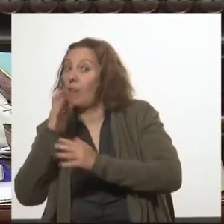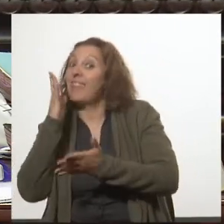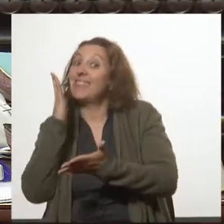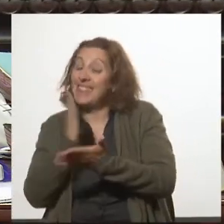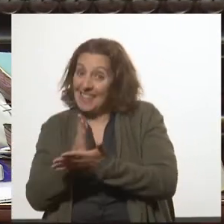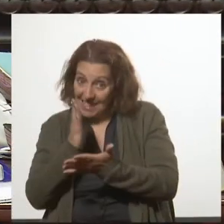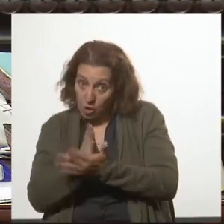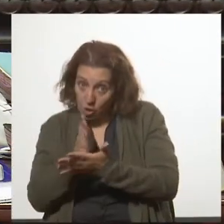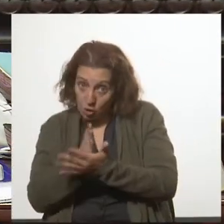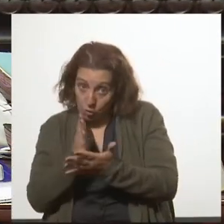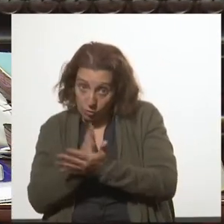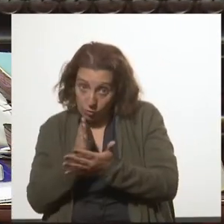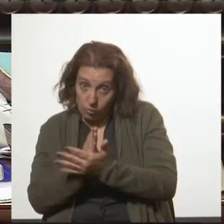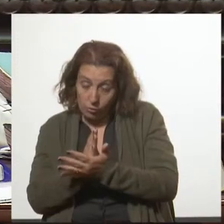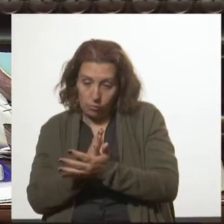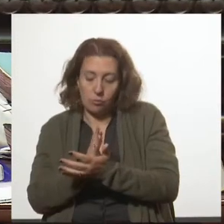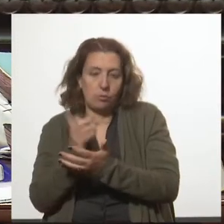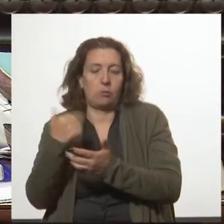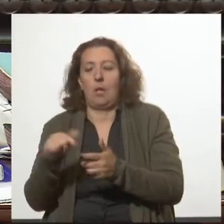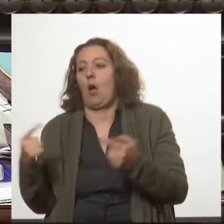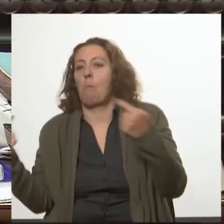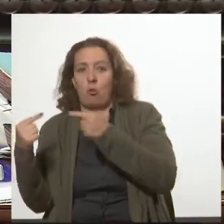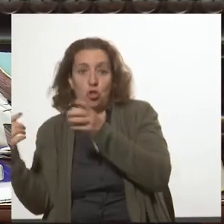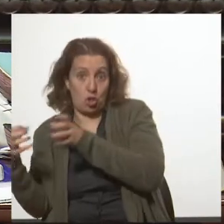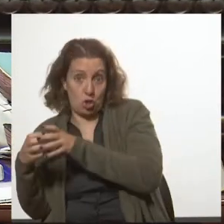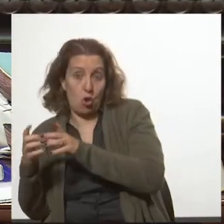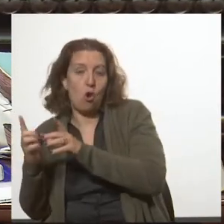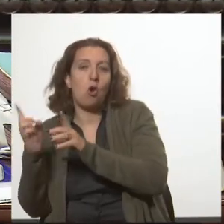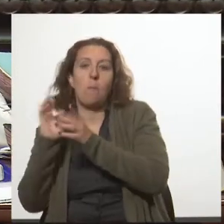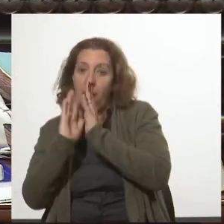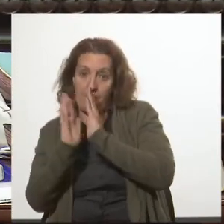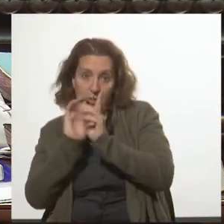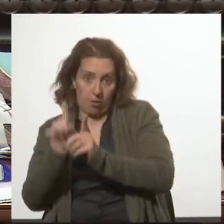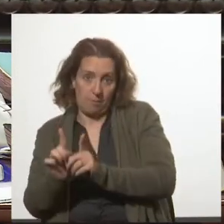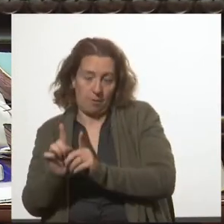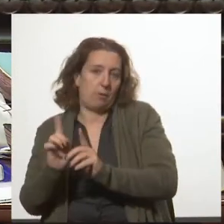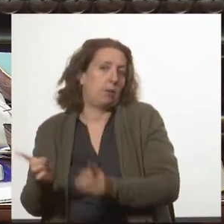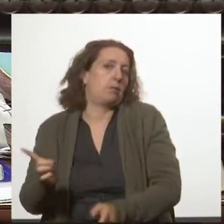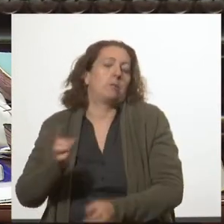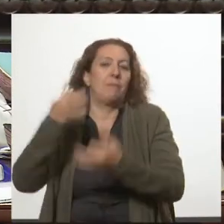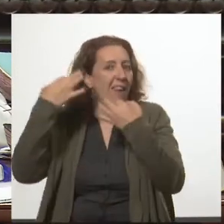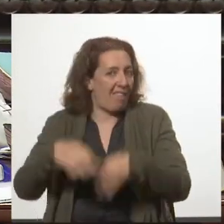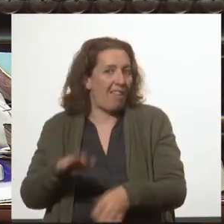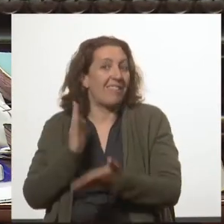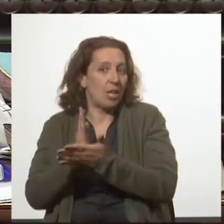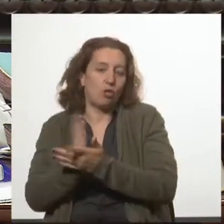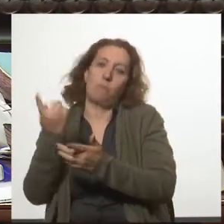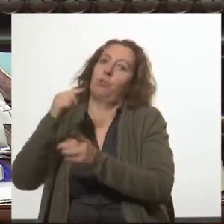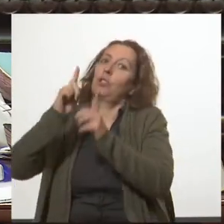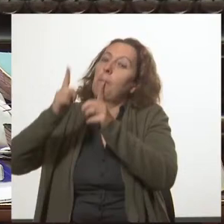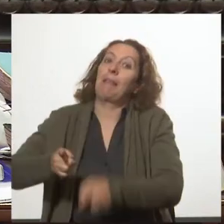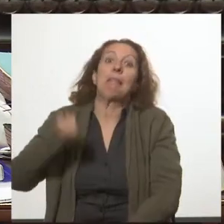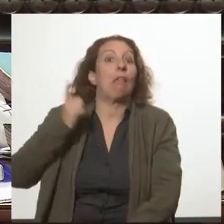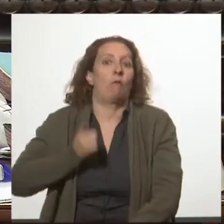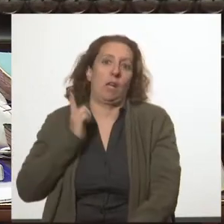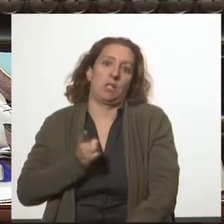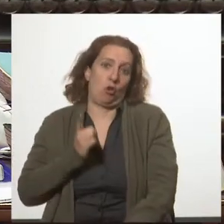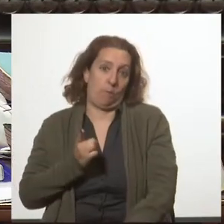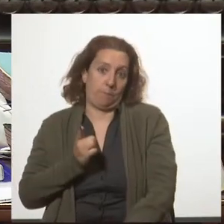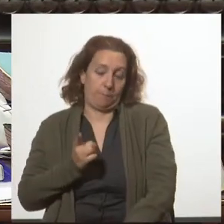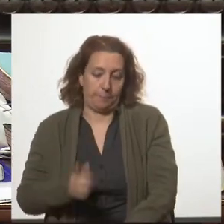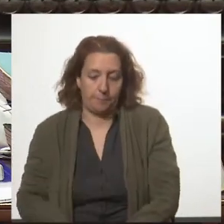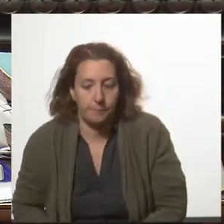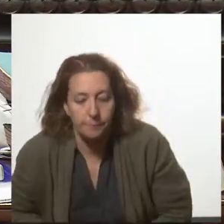de las minorías como dijo el senador gandini y de los parlamentarios son poder deber existe un poder deber de